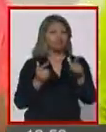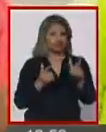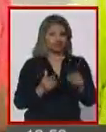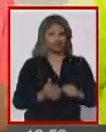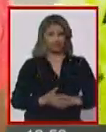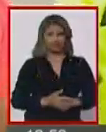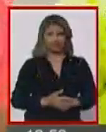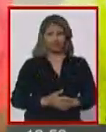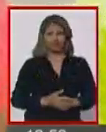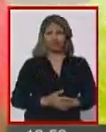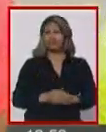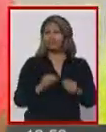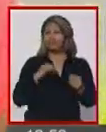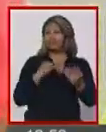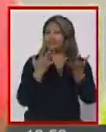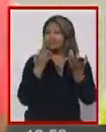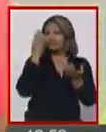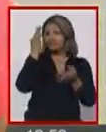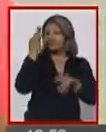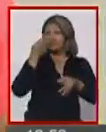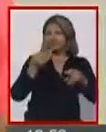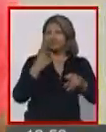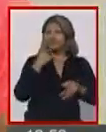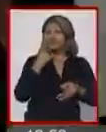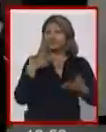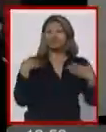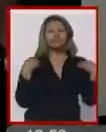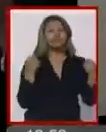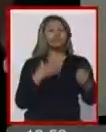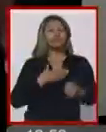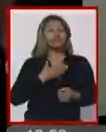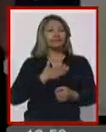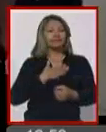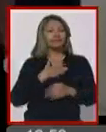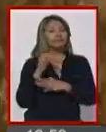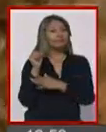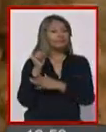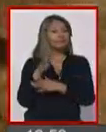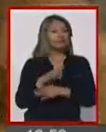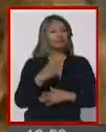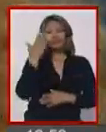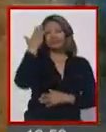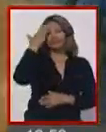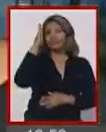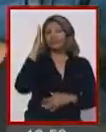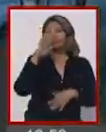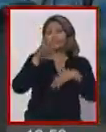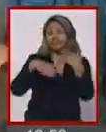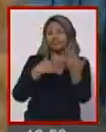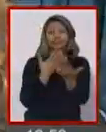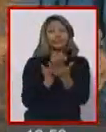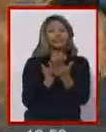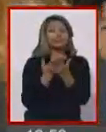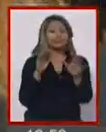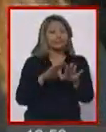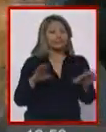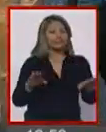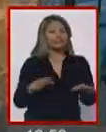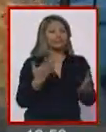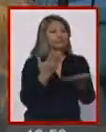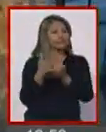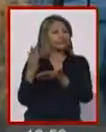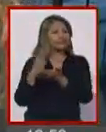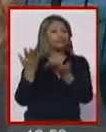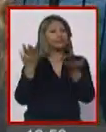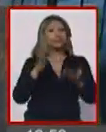arma! ¡Yo quiero saber si está vivo o muerto, por favor! No sabemos cuándo, todos los que están los niños afuera hemos